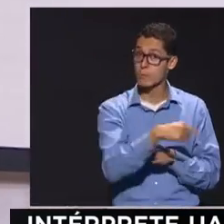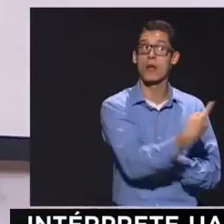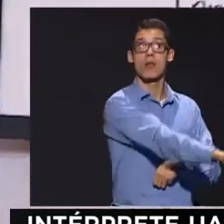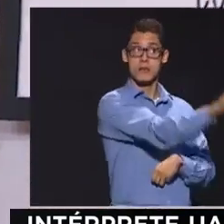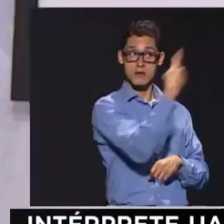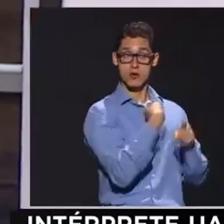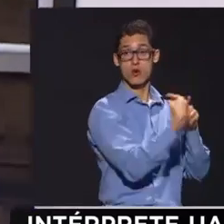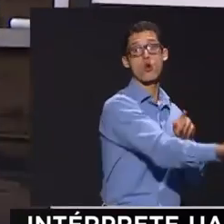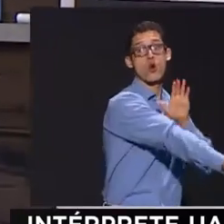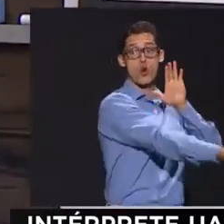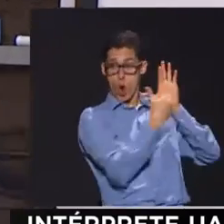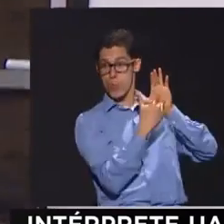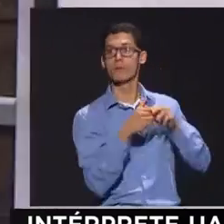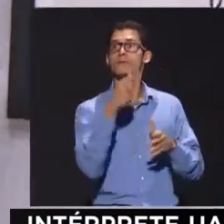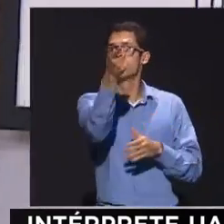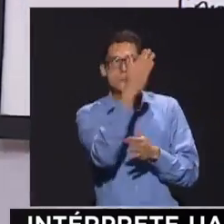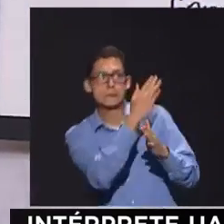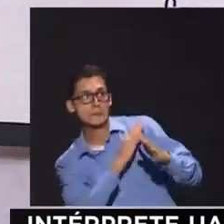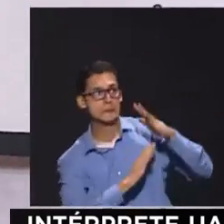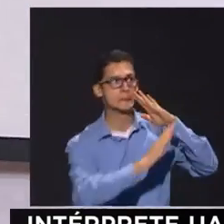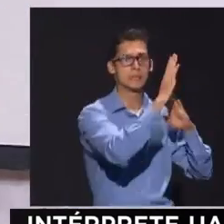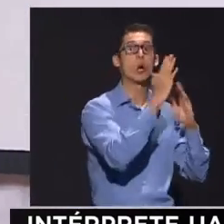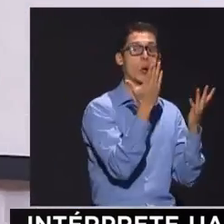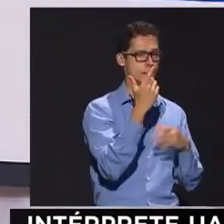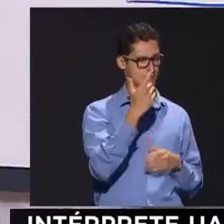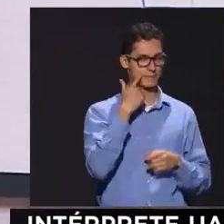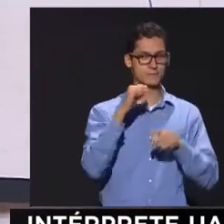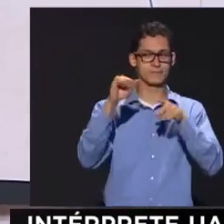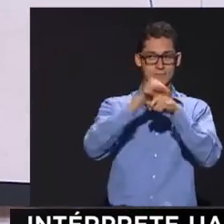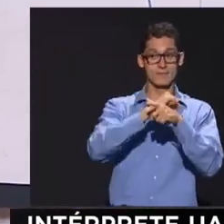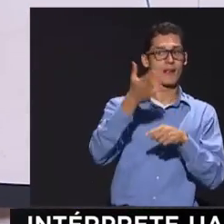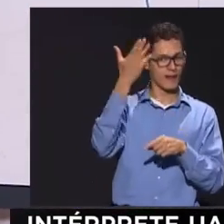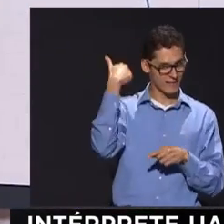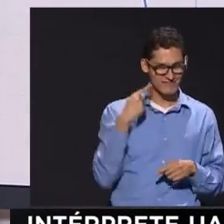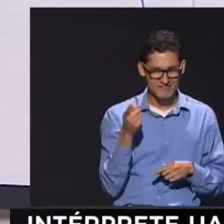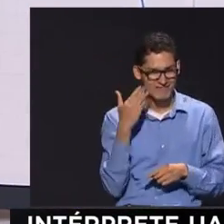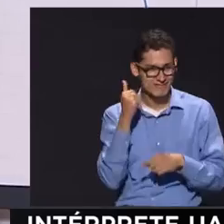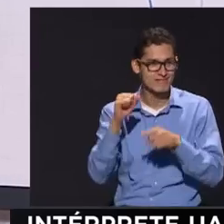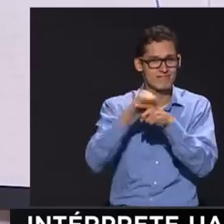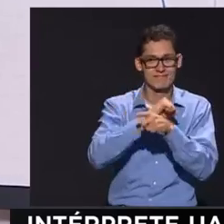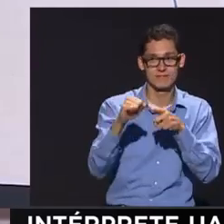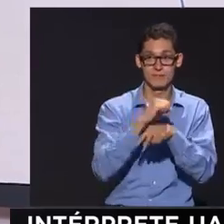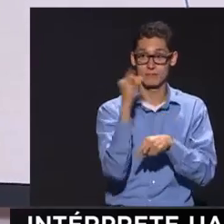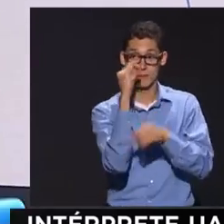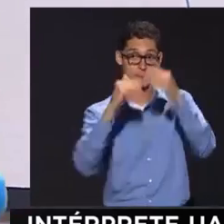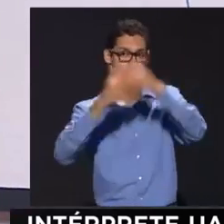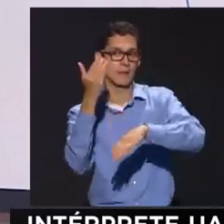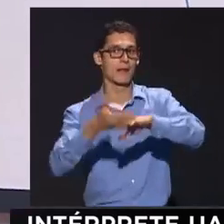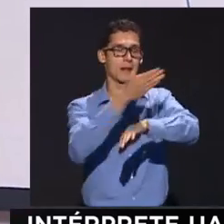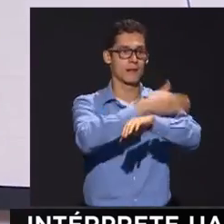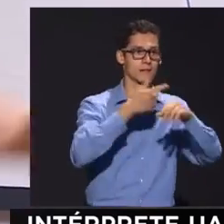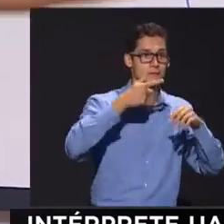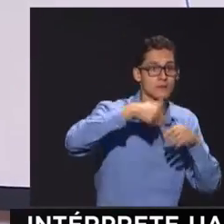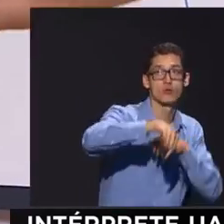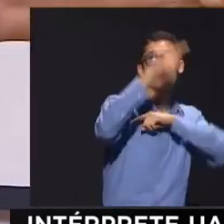primer ejercicio para defendernos no estaba practicando ahorita un plan de cámara estaba practicando unas vueltas en el